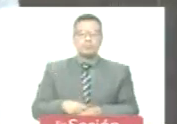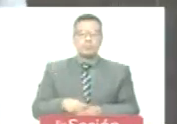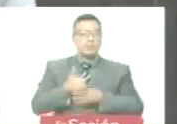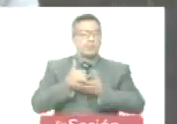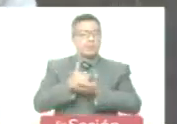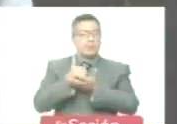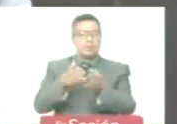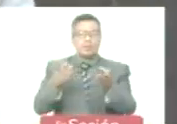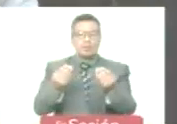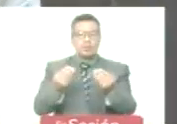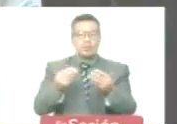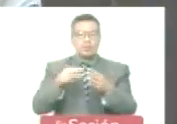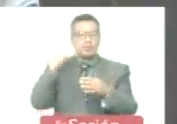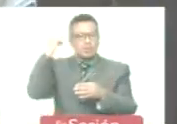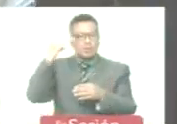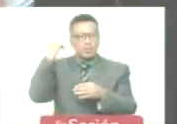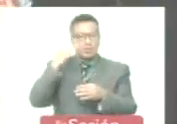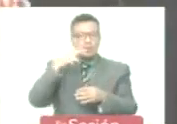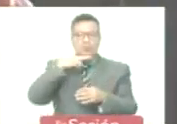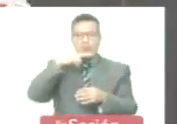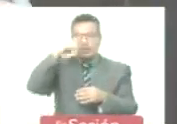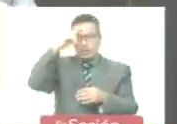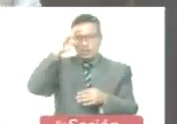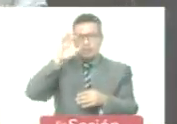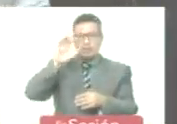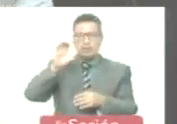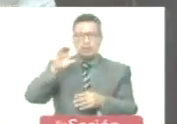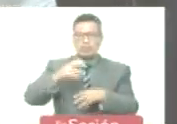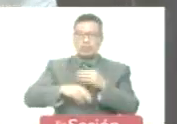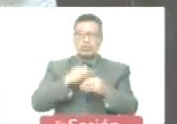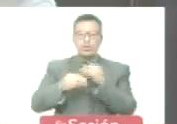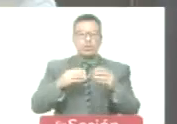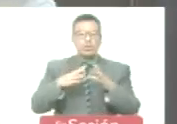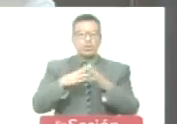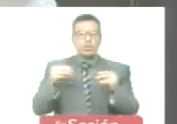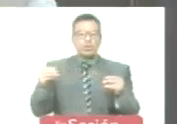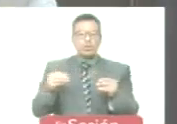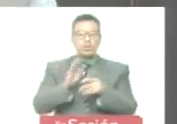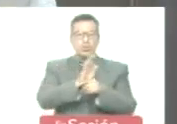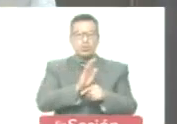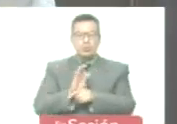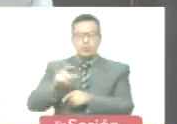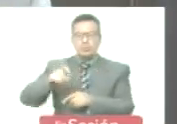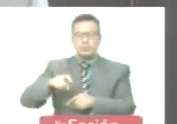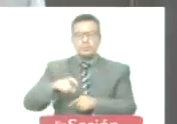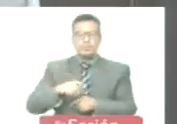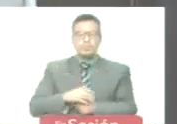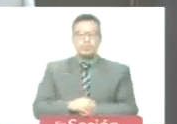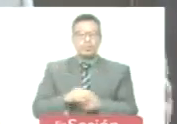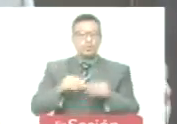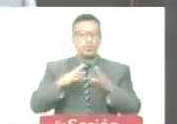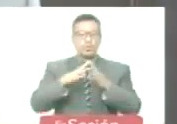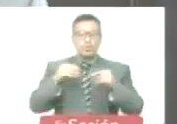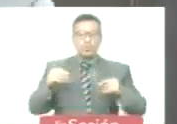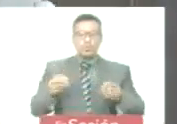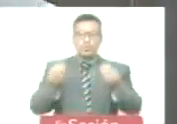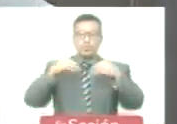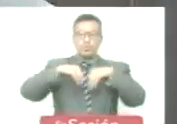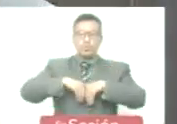ayudaría mucho a la memoria del padre de la patria que hiciéramos todo con el cuidado necesario. Todos estamos de